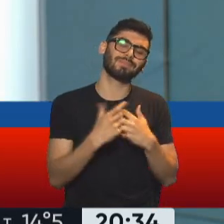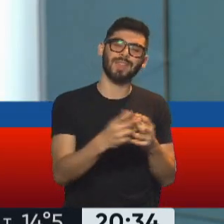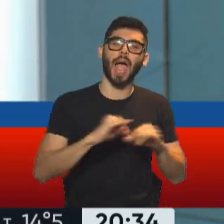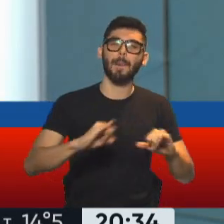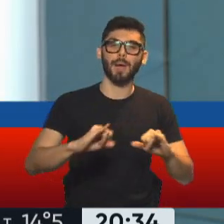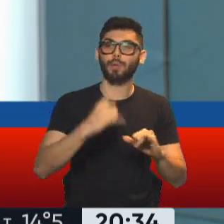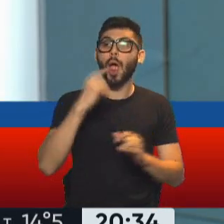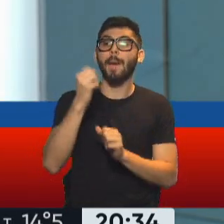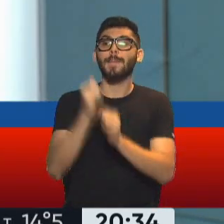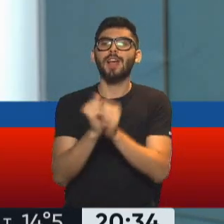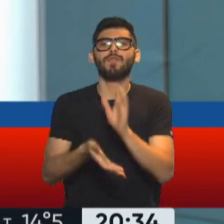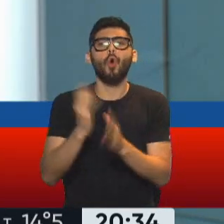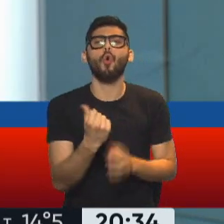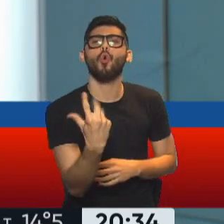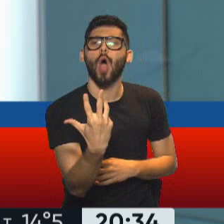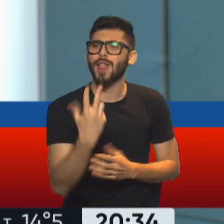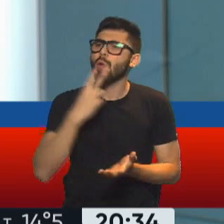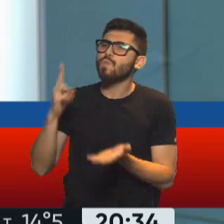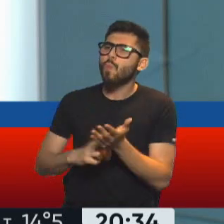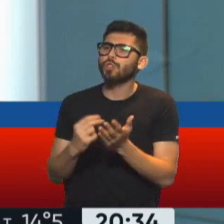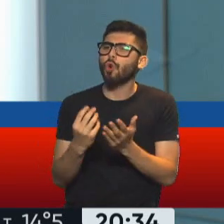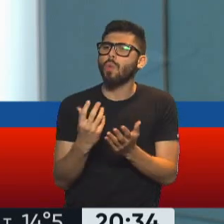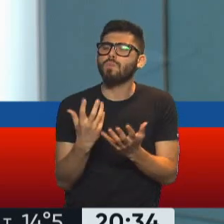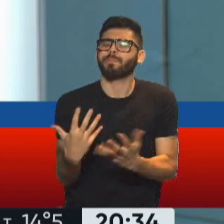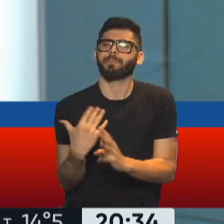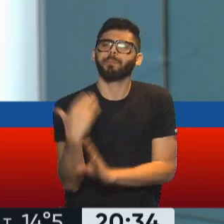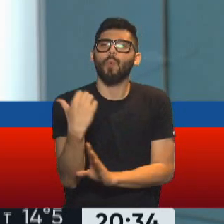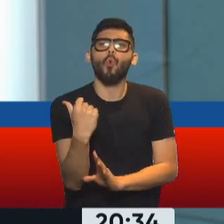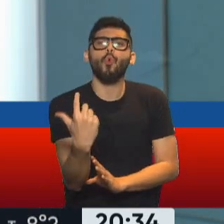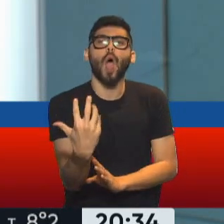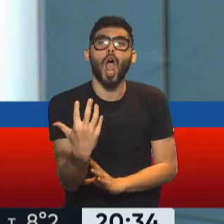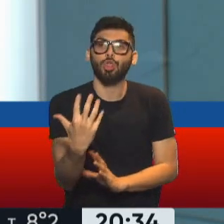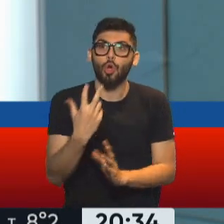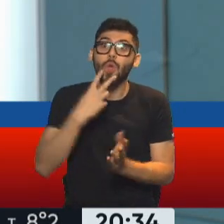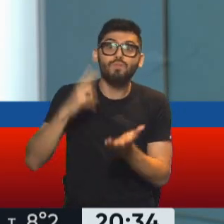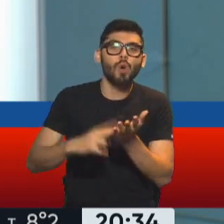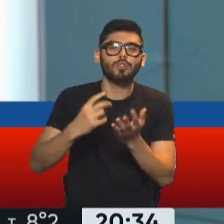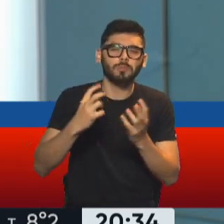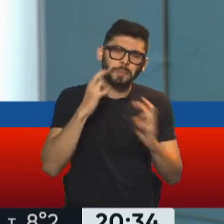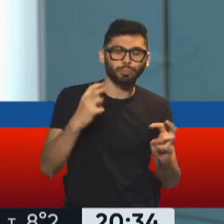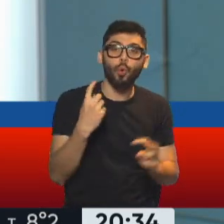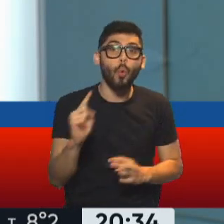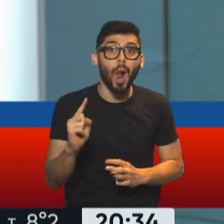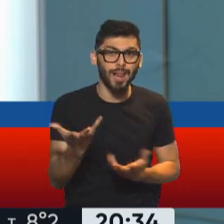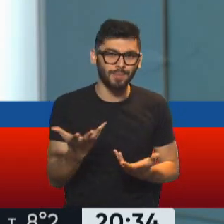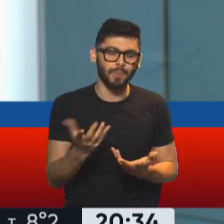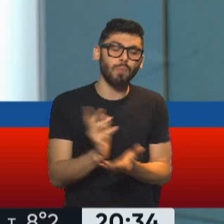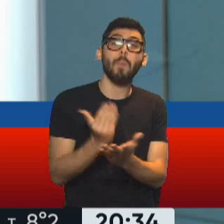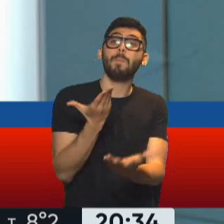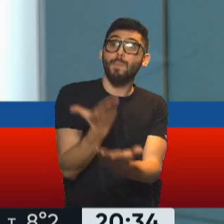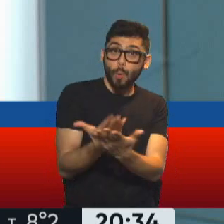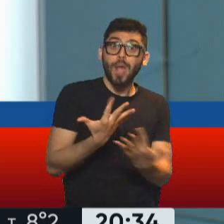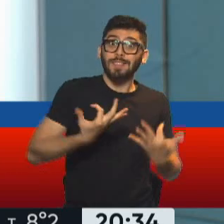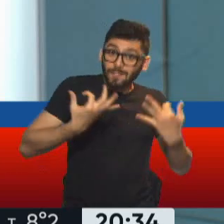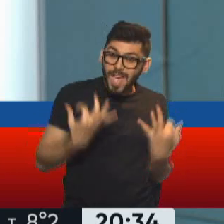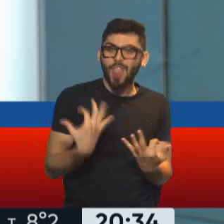carga tributaria? ¿Cuál es el impuesto que está molestando? Sí. Digo, cuando vos haces una propuesta seria y querés debatir en serio, tenés que ir un poquito más allá de una frase